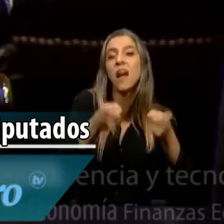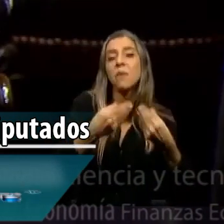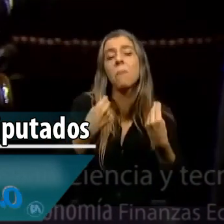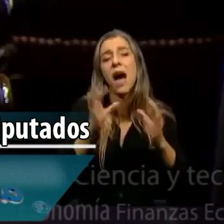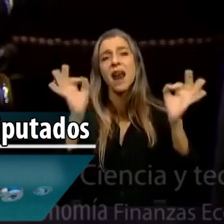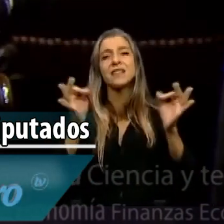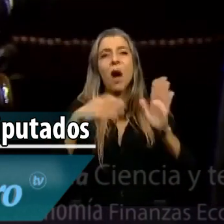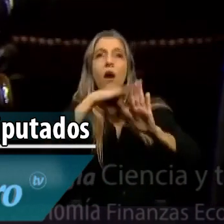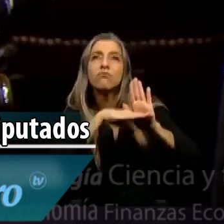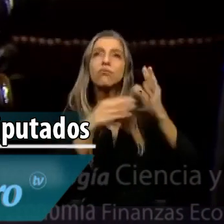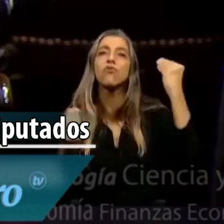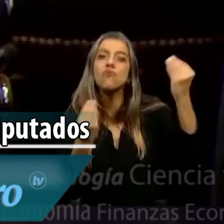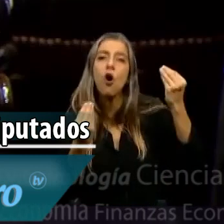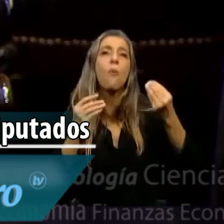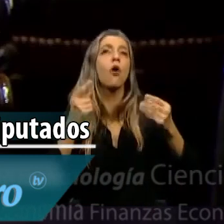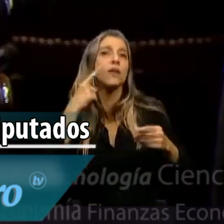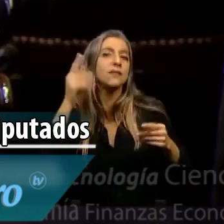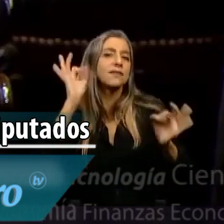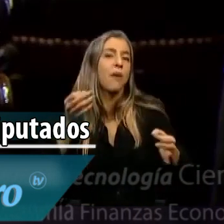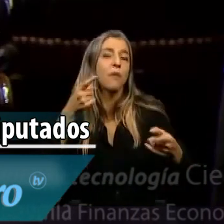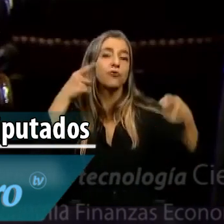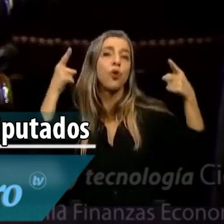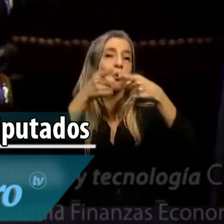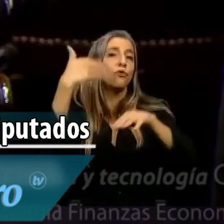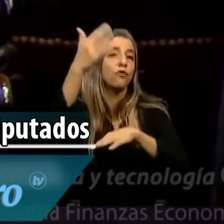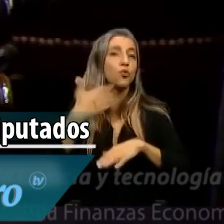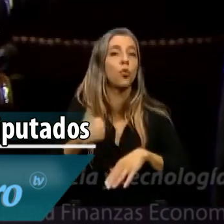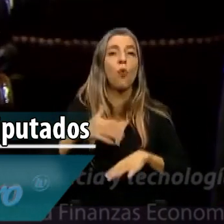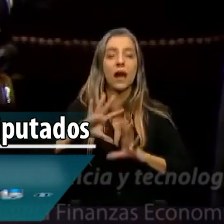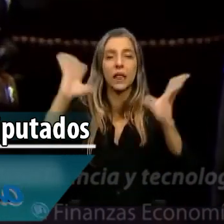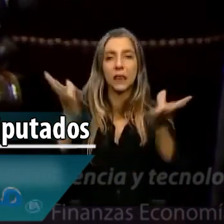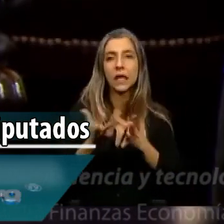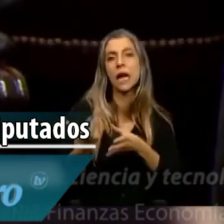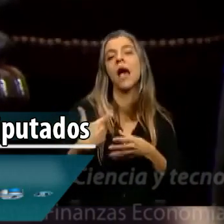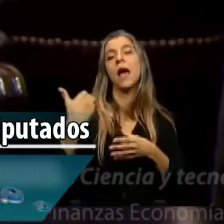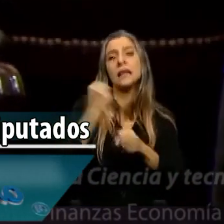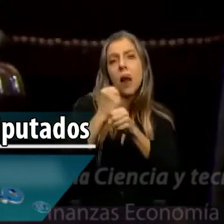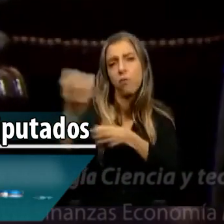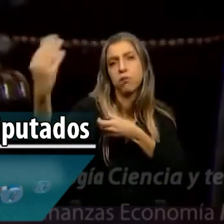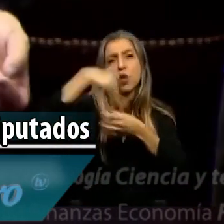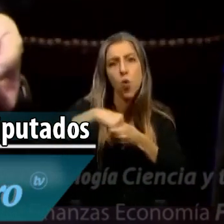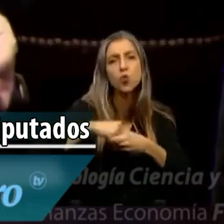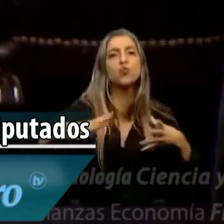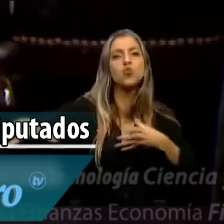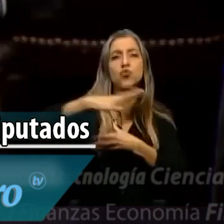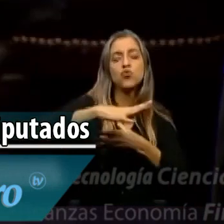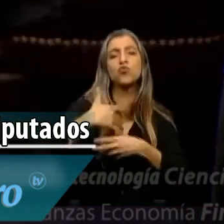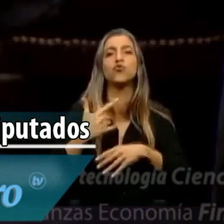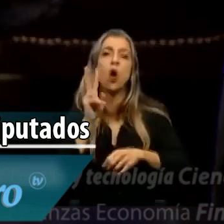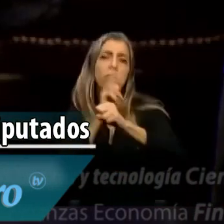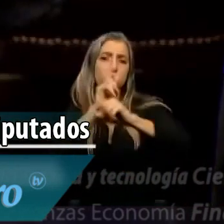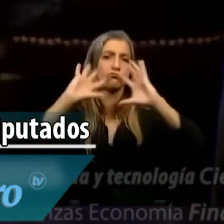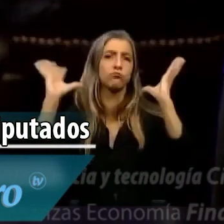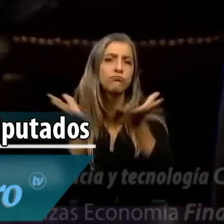importante en donde el modelo de país, con la inclusión laboral, con empleo verde, con sostenibilidad, con una mirada